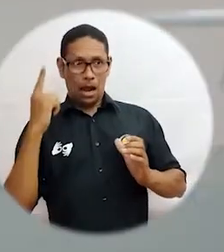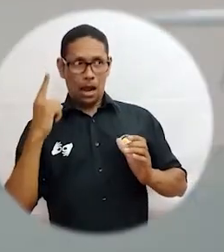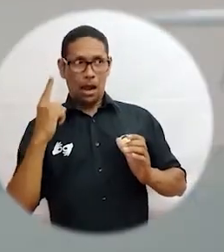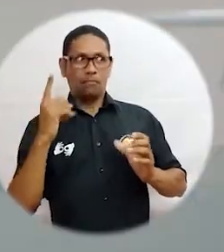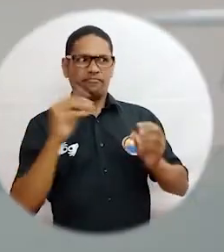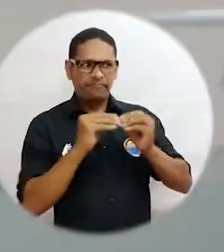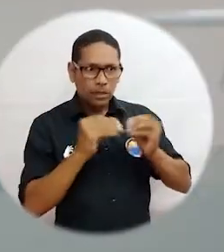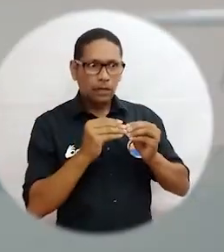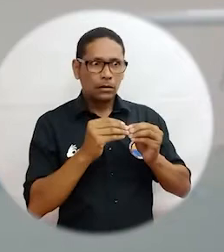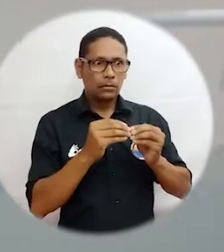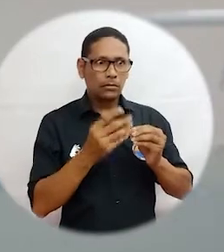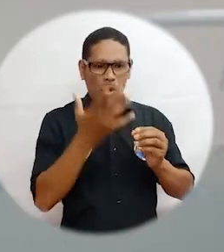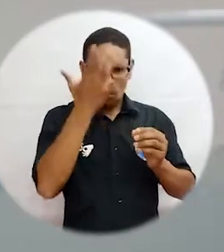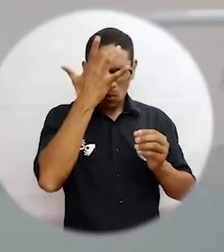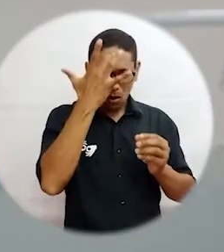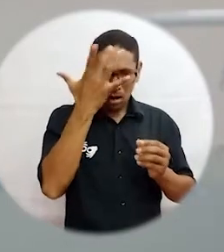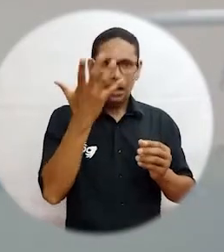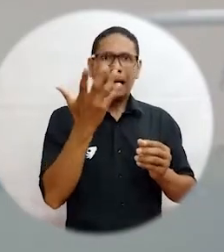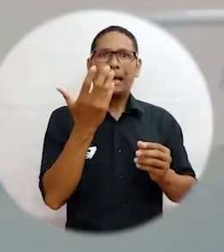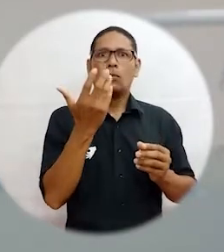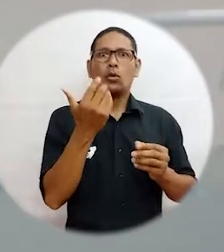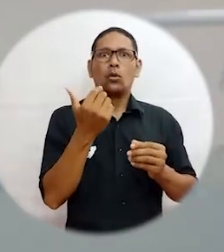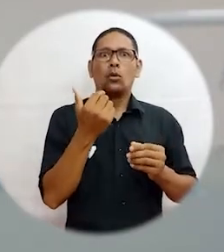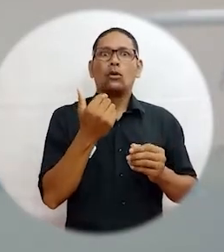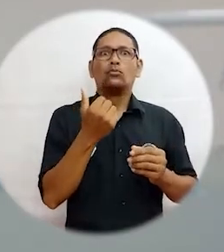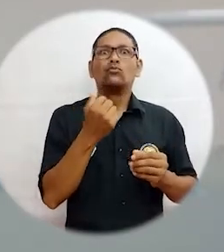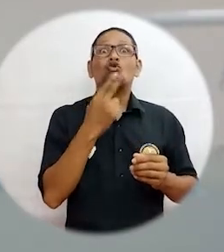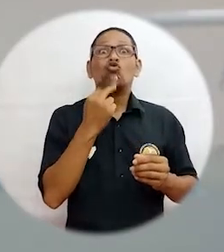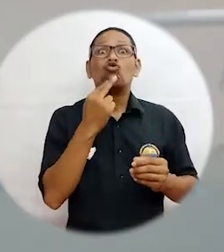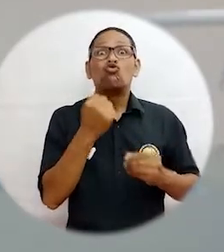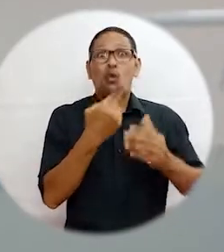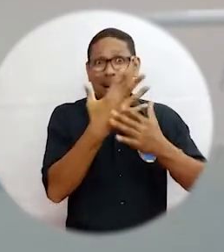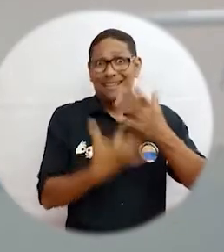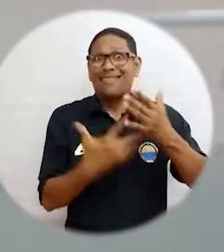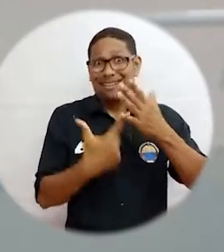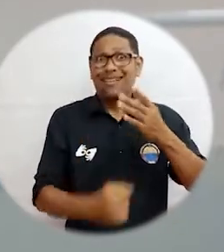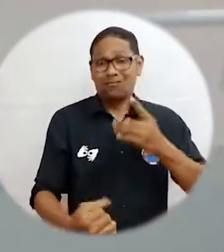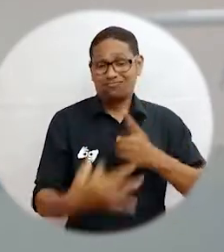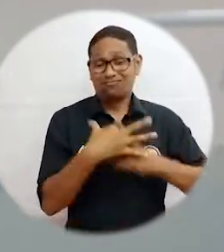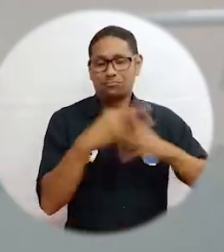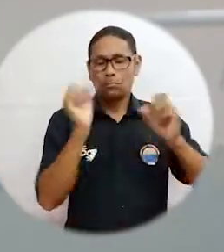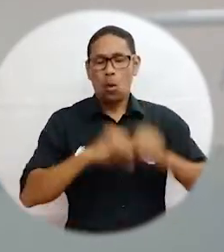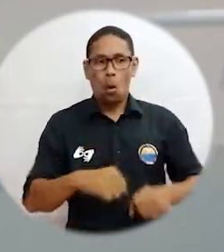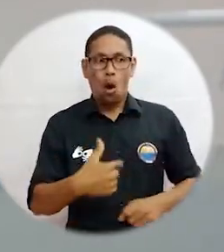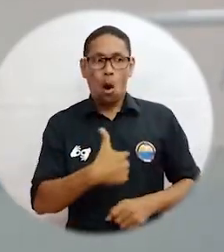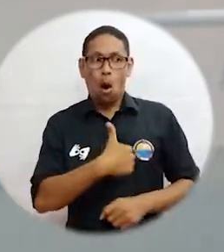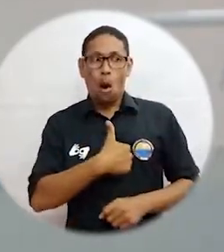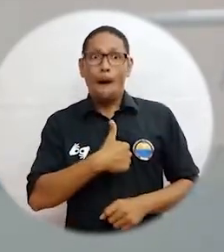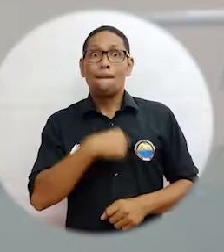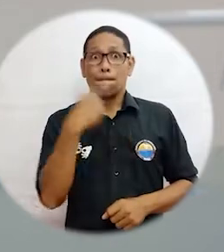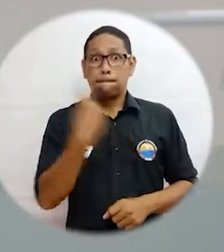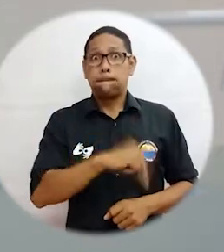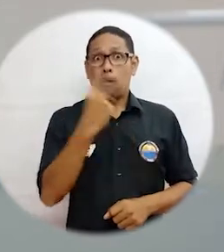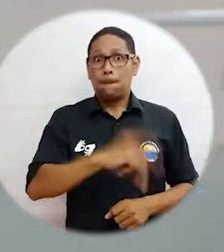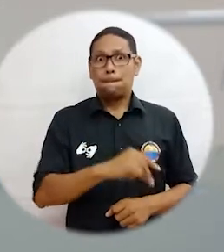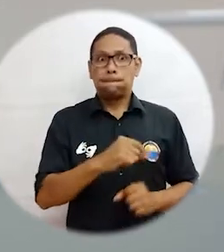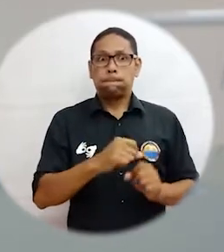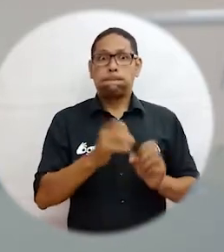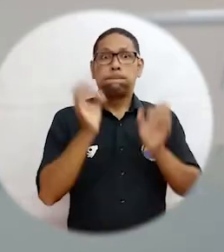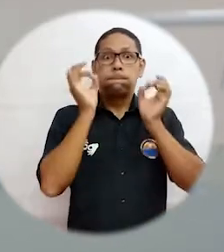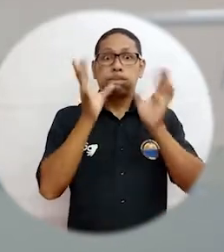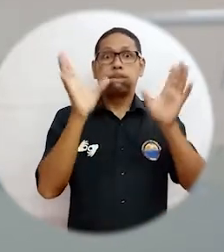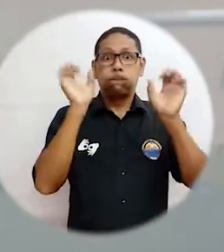general. Cardiopatías, complicaciones, pueden hacer que una diabetes se complique, una persona hipertensa tenga una